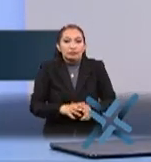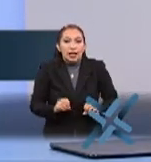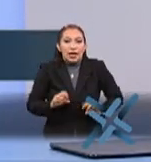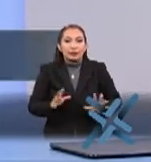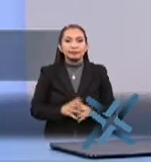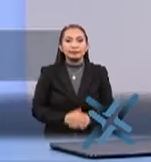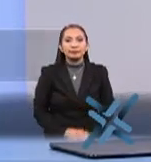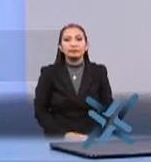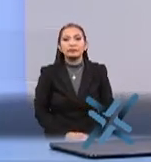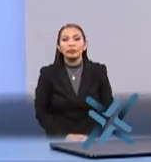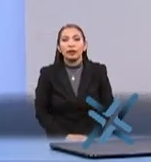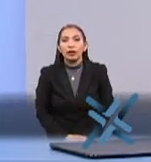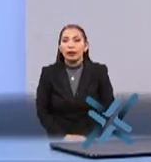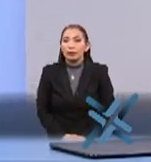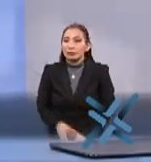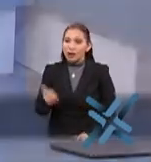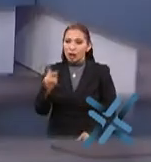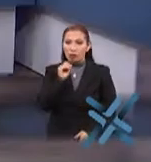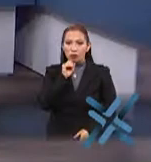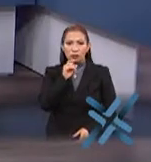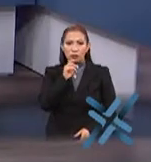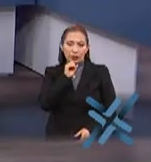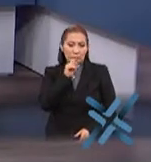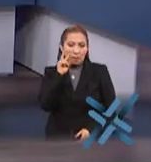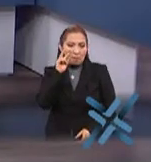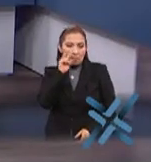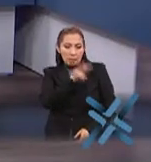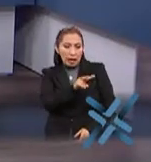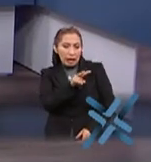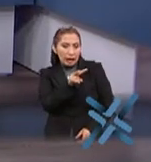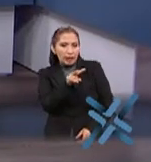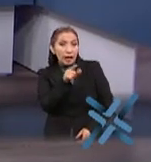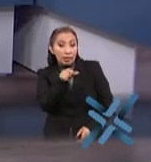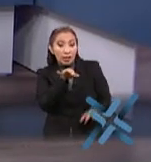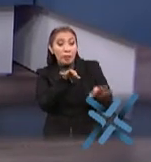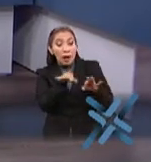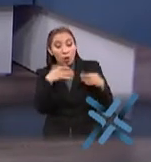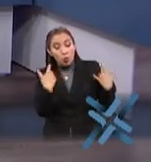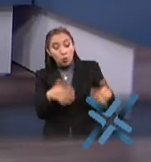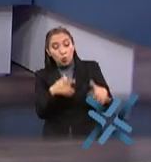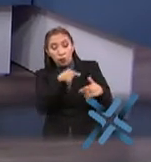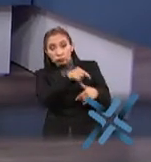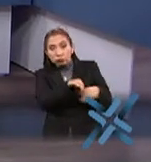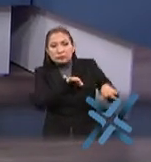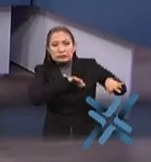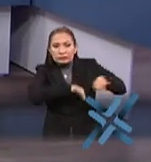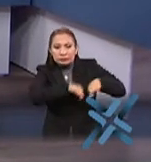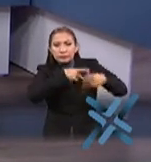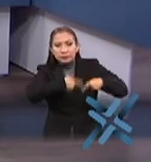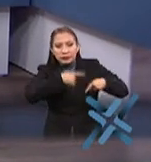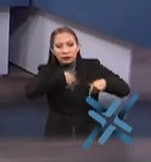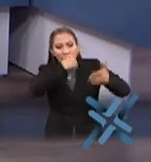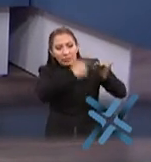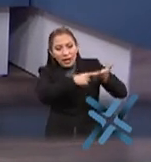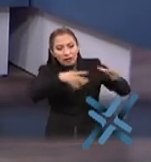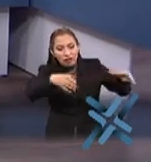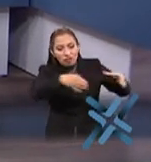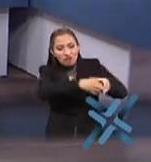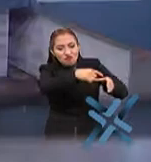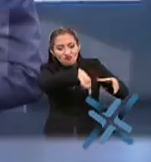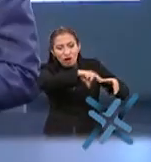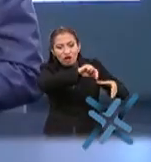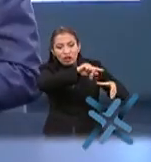duda alguna, pero no podemos perder de vista precisamente el trabajo, ¿no? El trabajo de la gente.